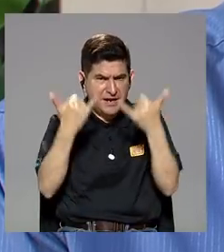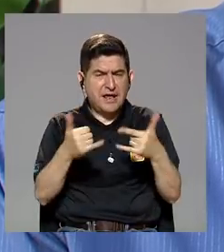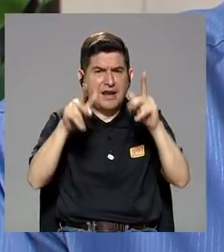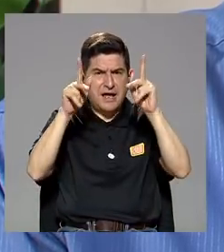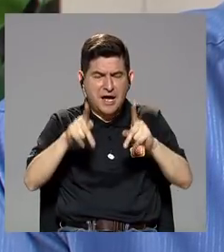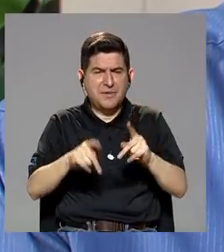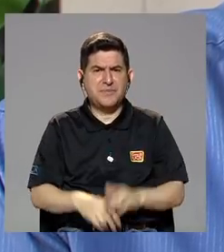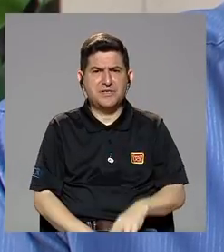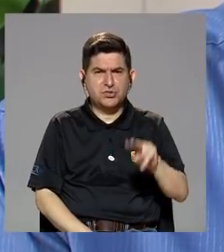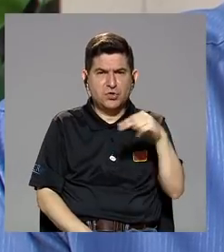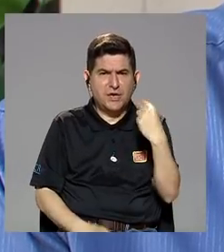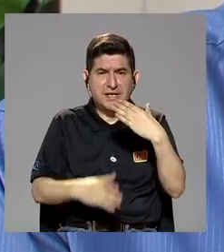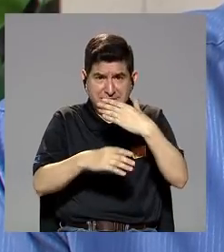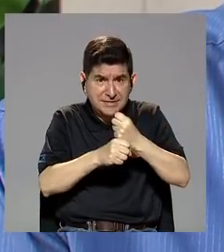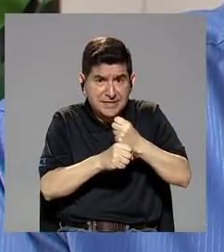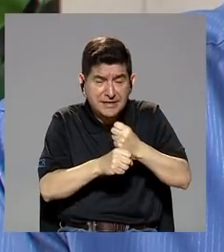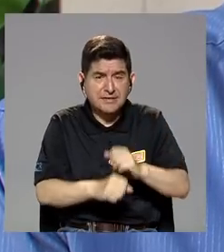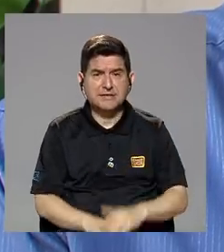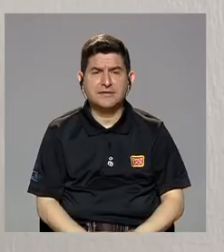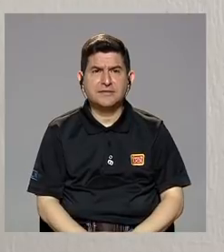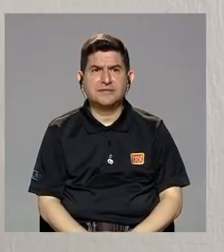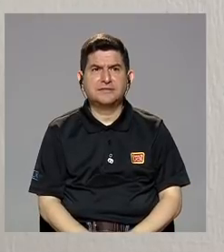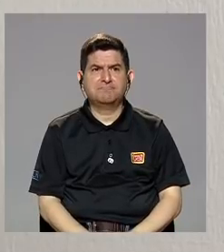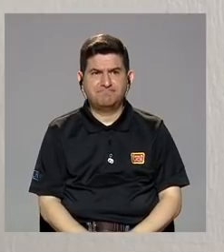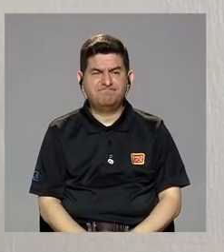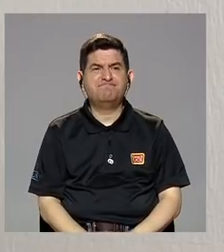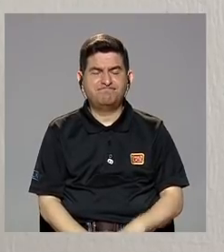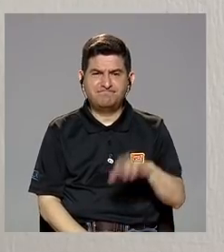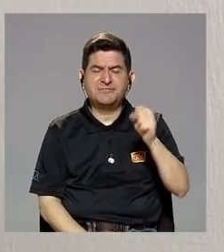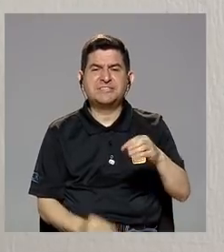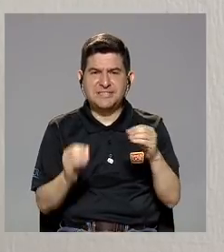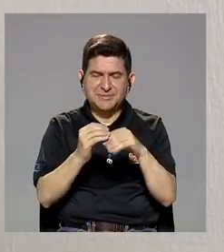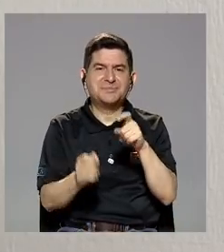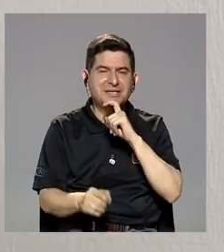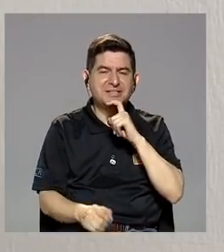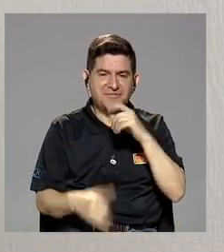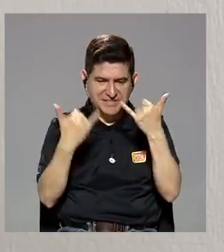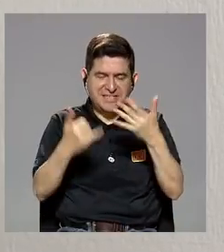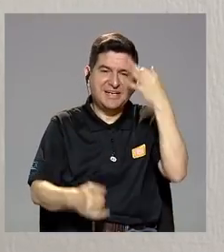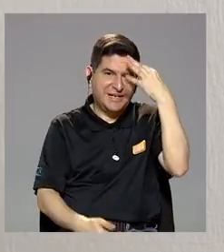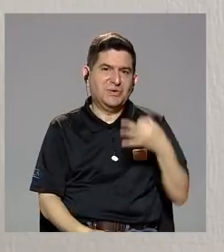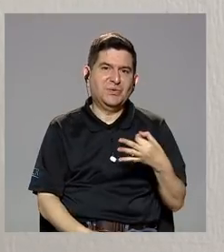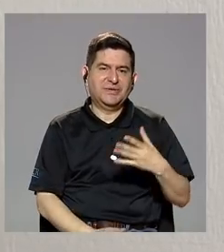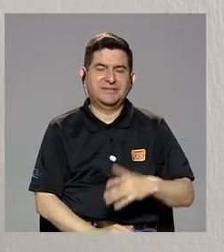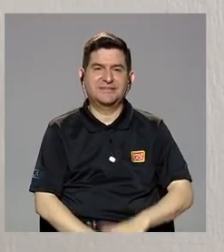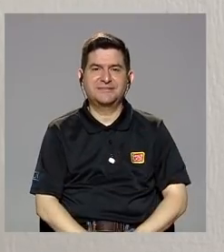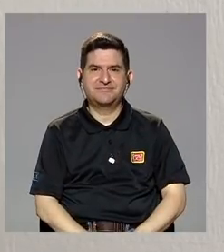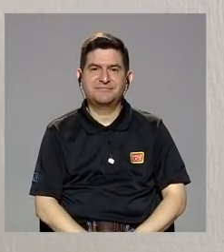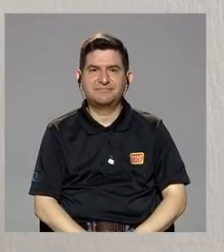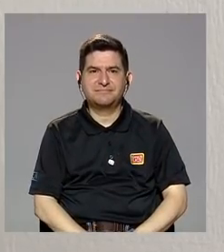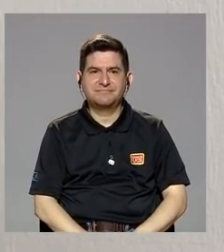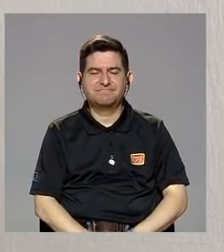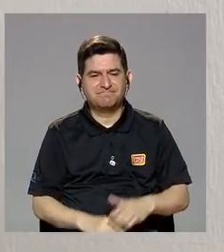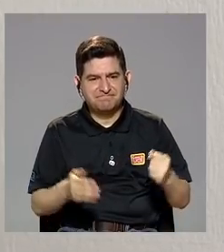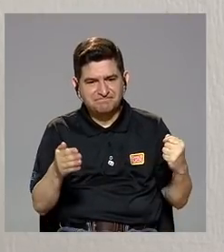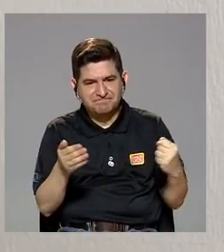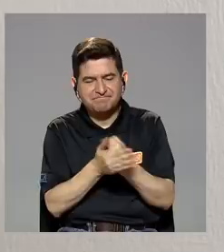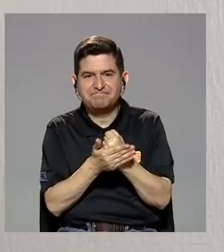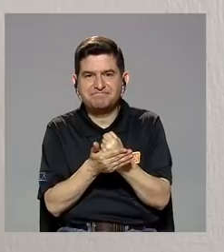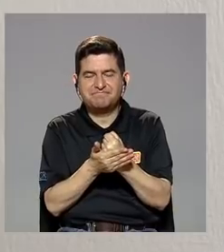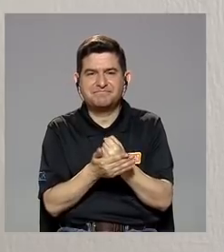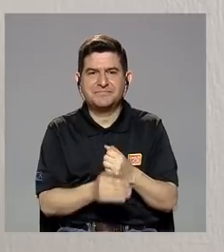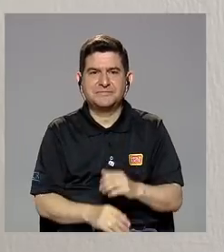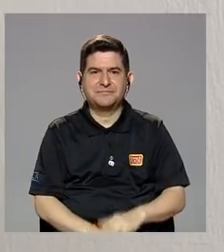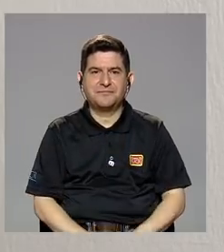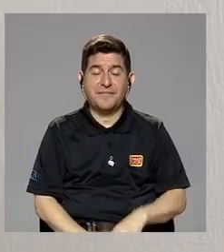a quienes hacen noticias después está un poquito creer por qué lamentablemente